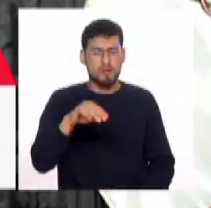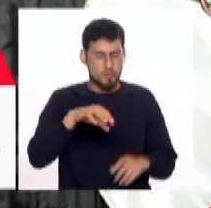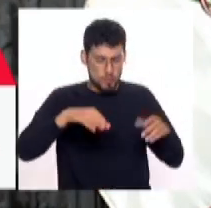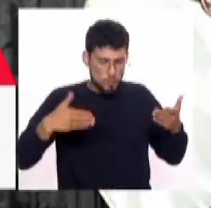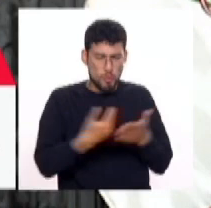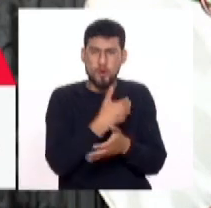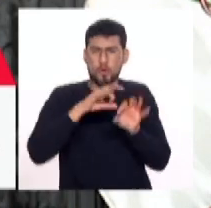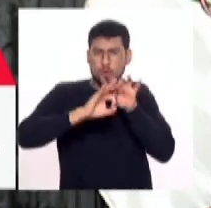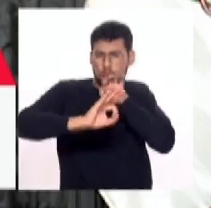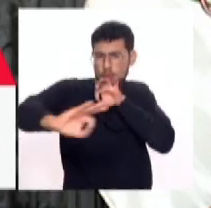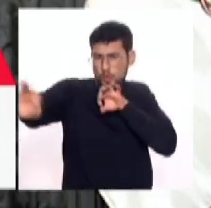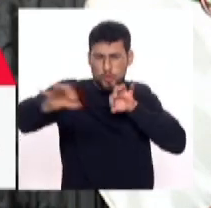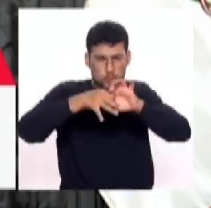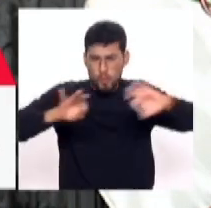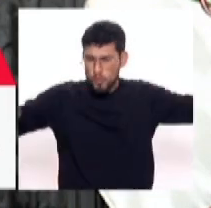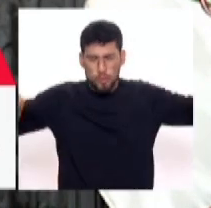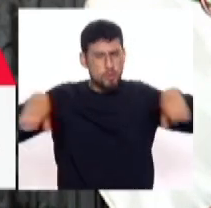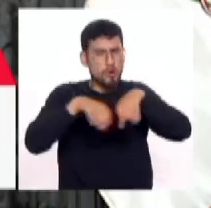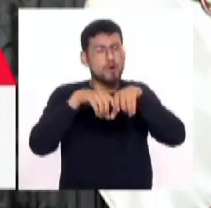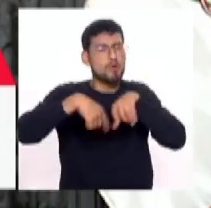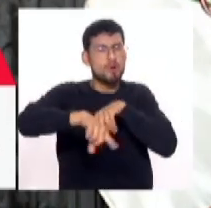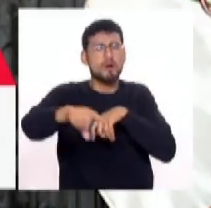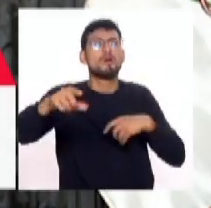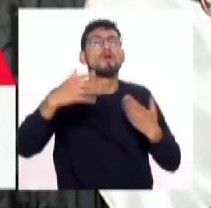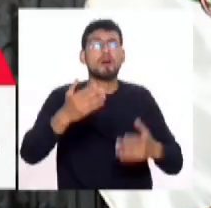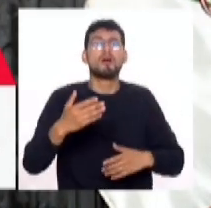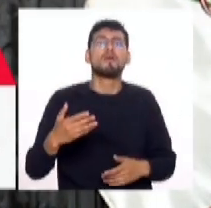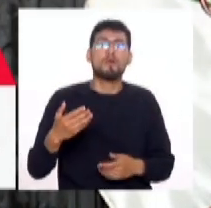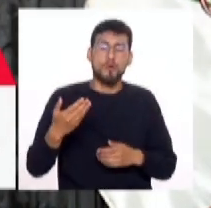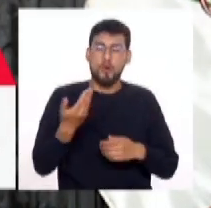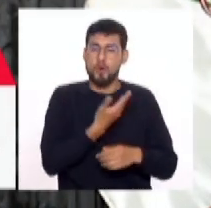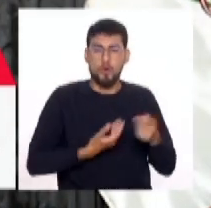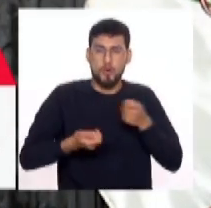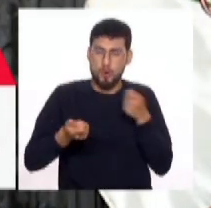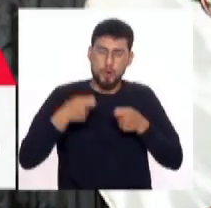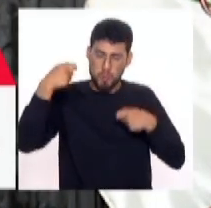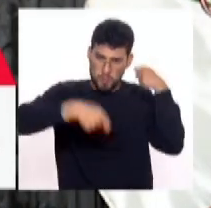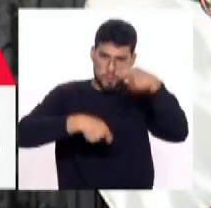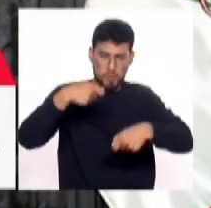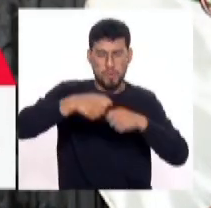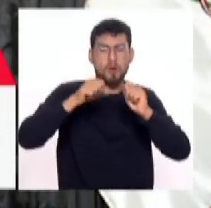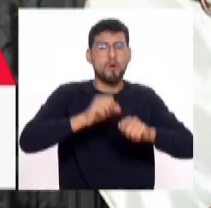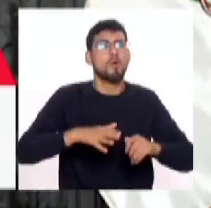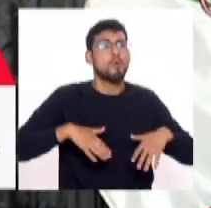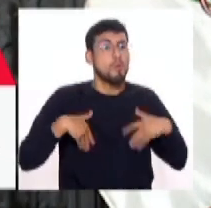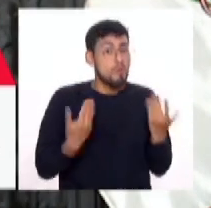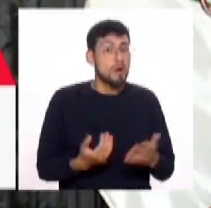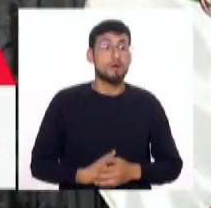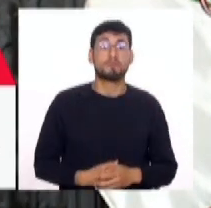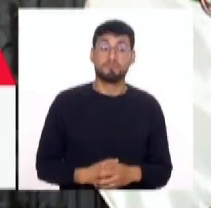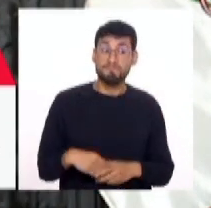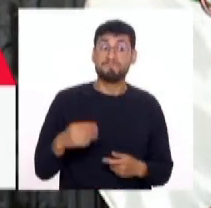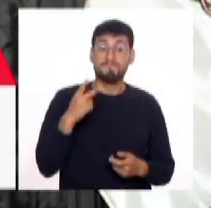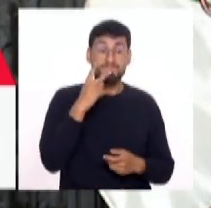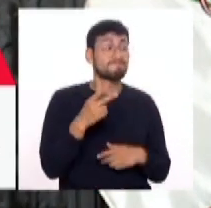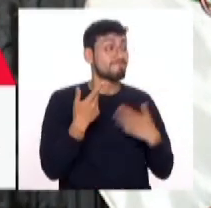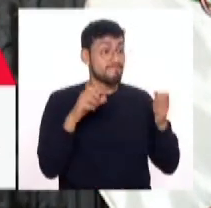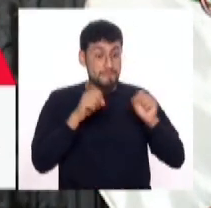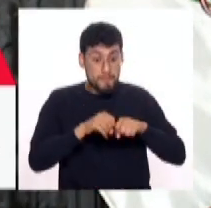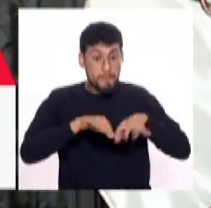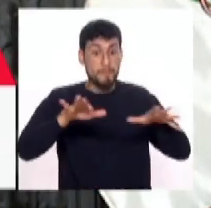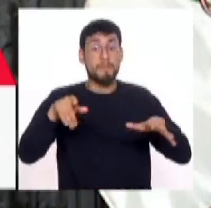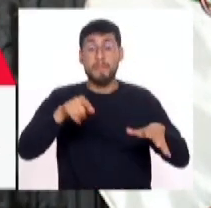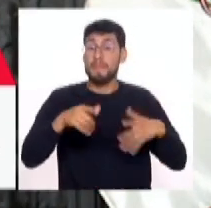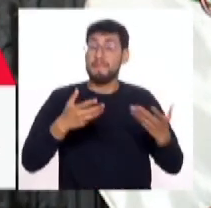nuevas redes de gas natural con inversión pública, con el fin de extender cada vez más la distribución de